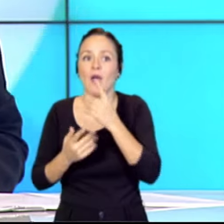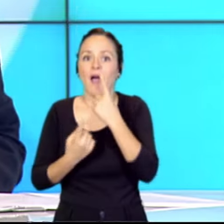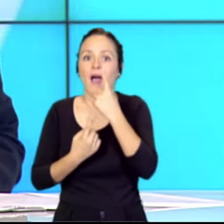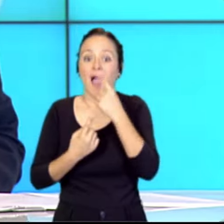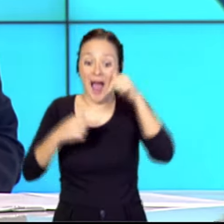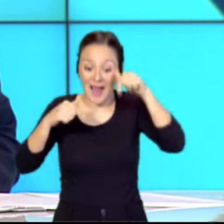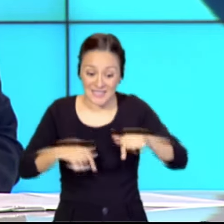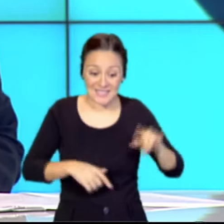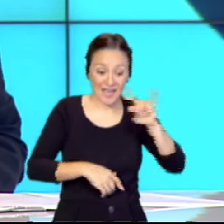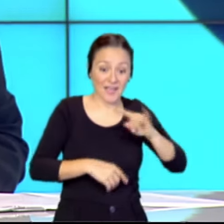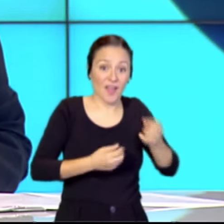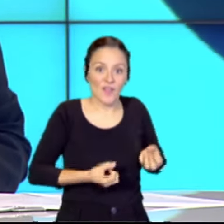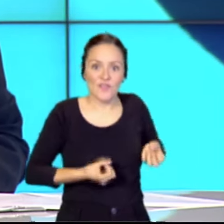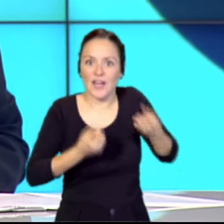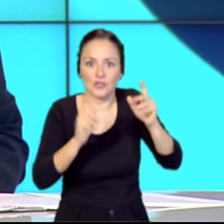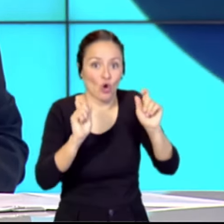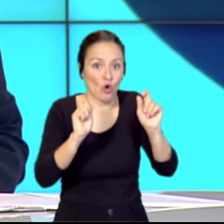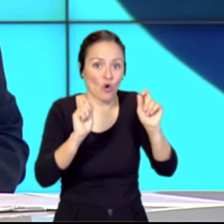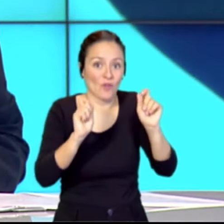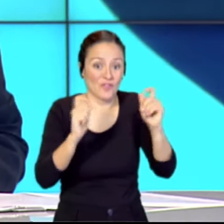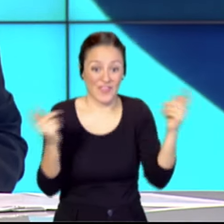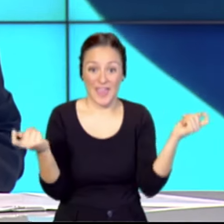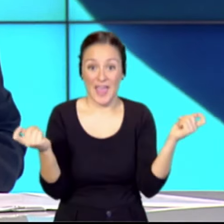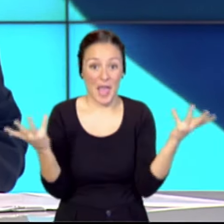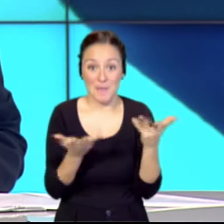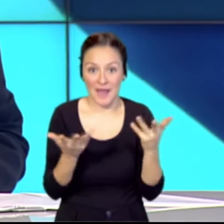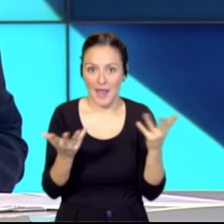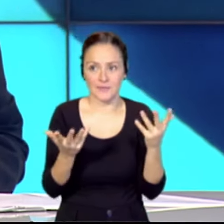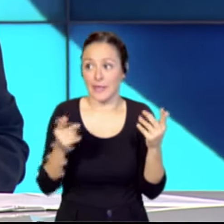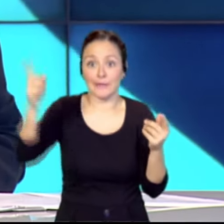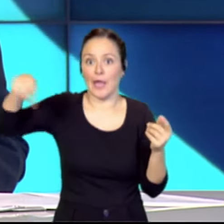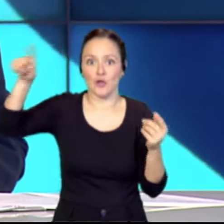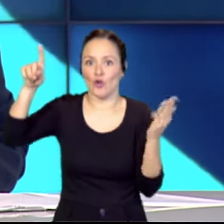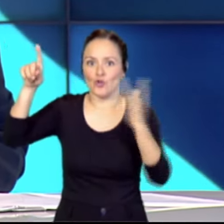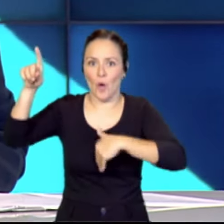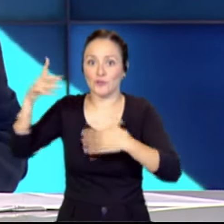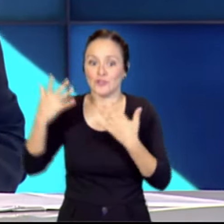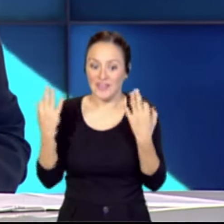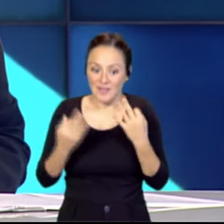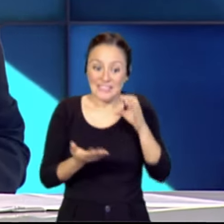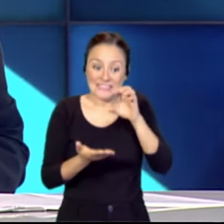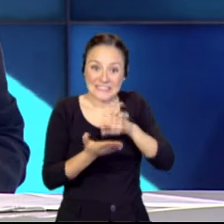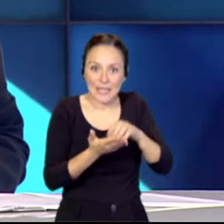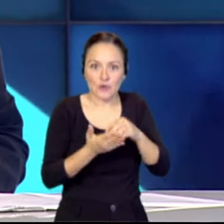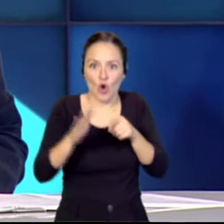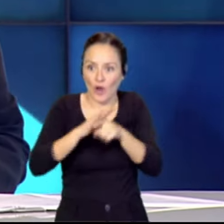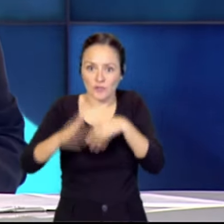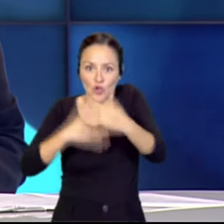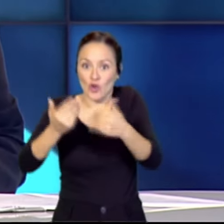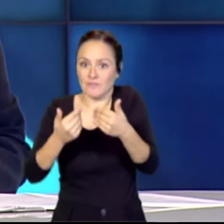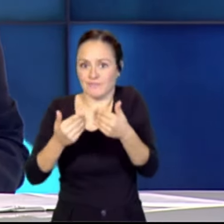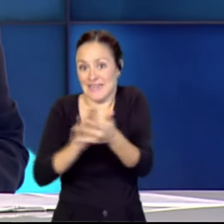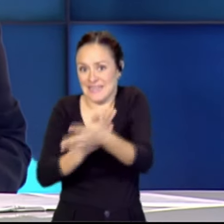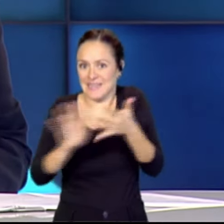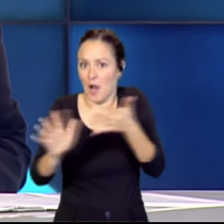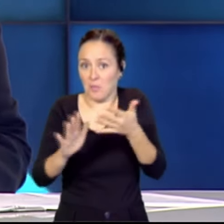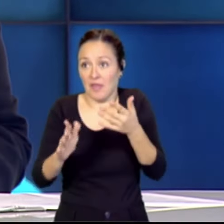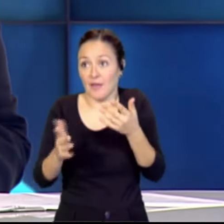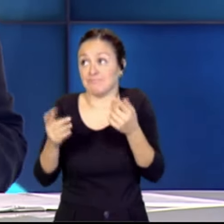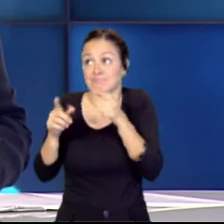tenemos aquí en Canarias que nos permite eh abrir poder abrir un centro con mayor agilidad administrativamente hablando eso no lo